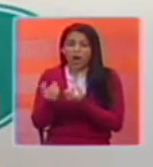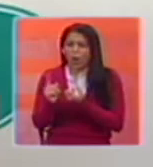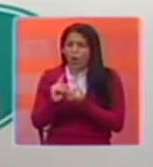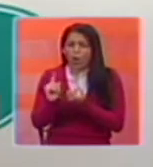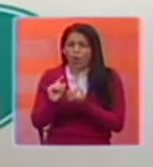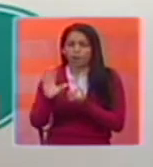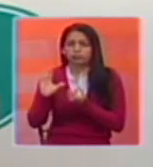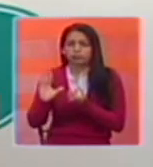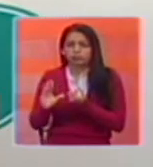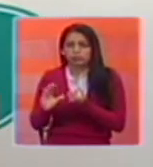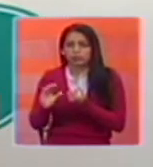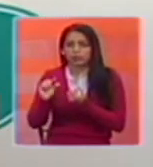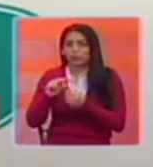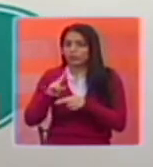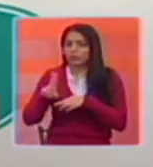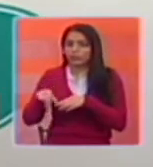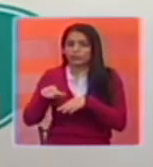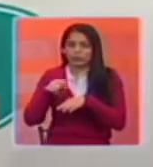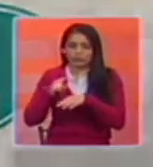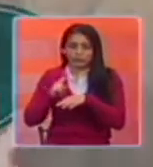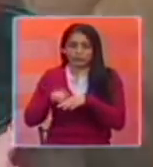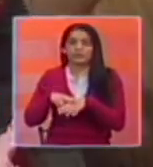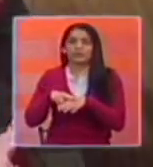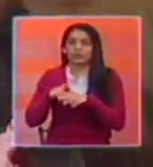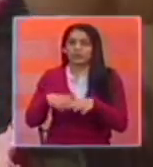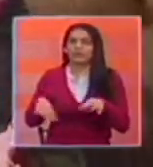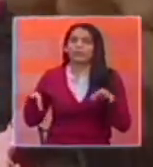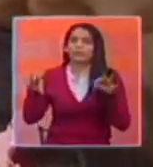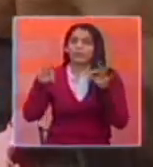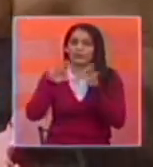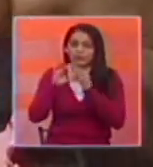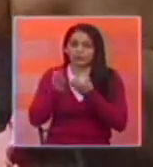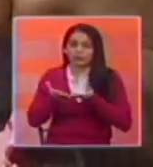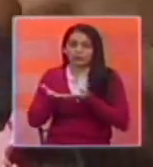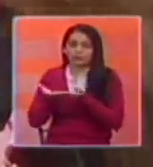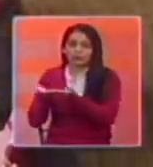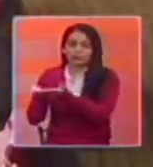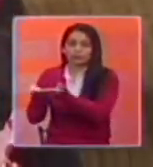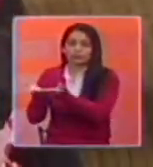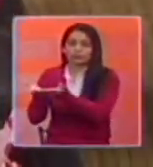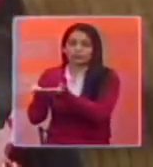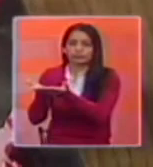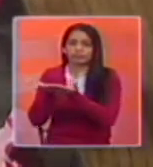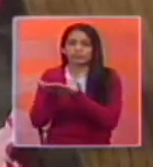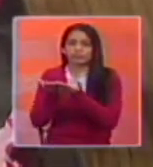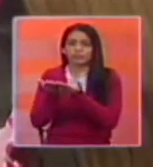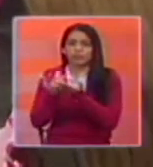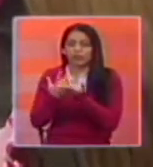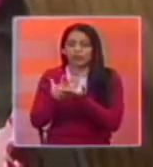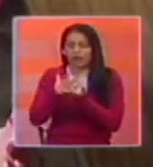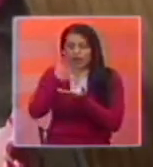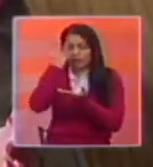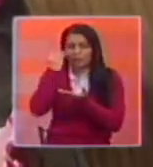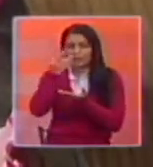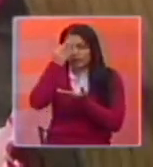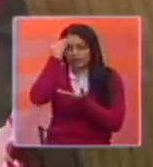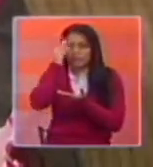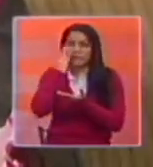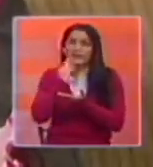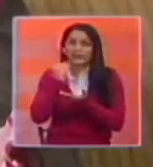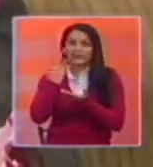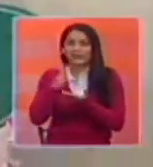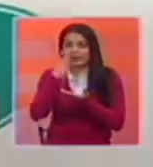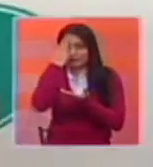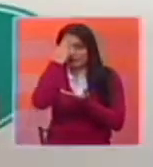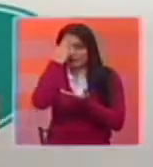es sumamente importante. Y yo he aprendido a lo largo de estos años que he cocinado, y